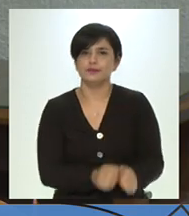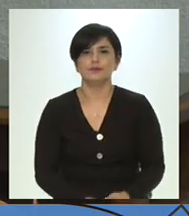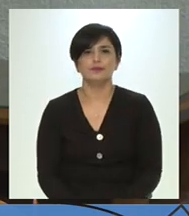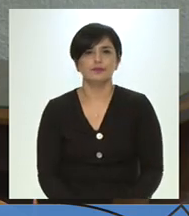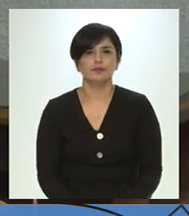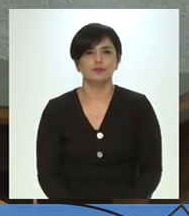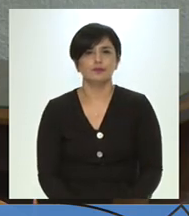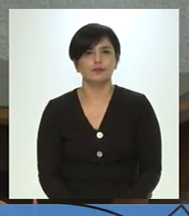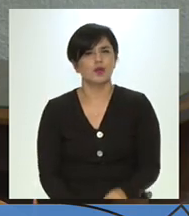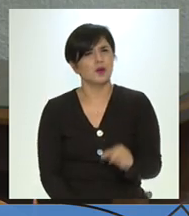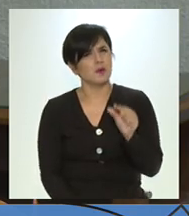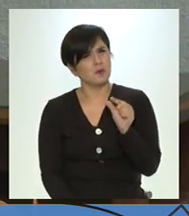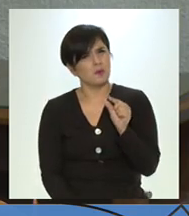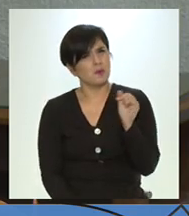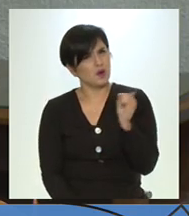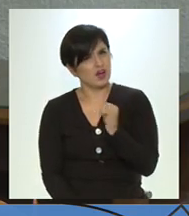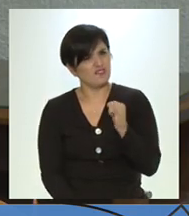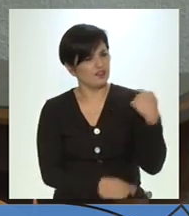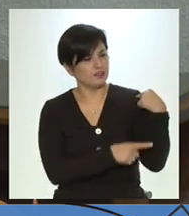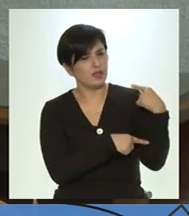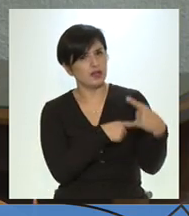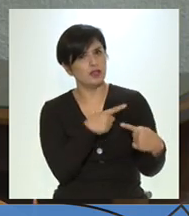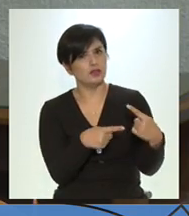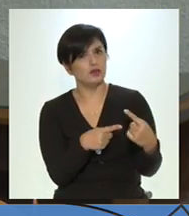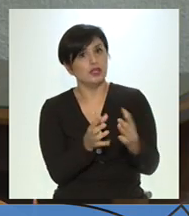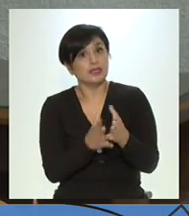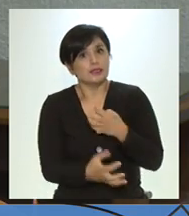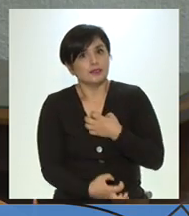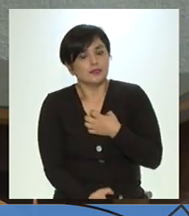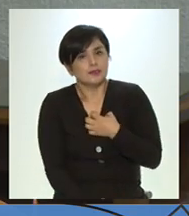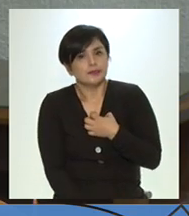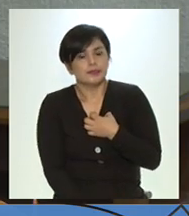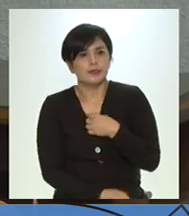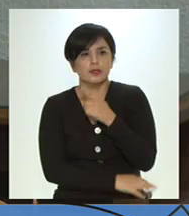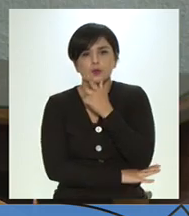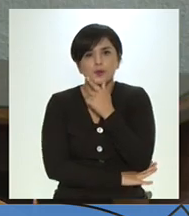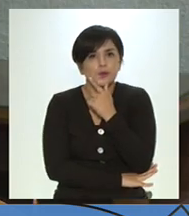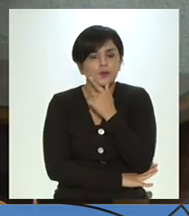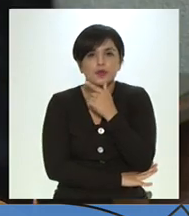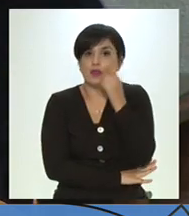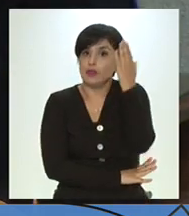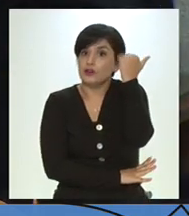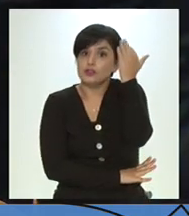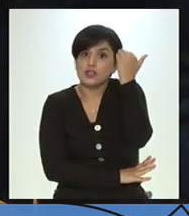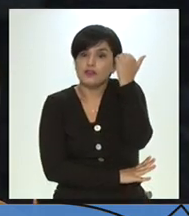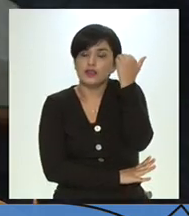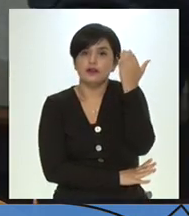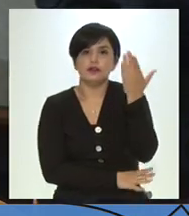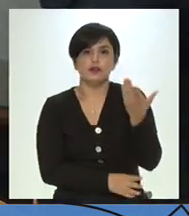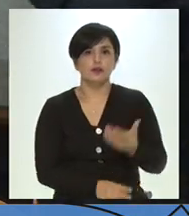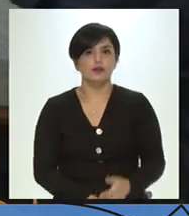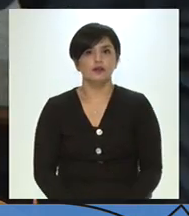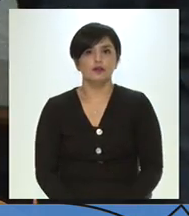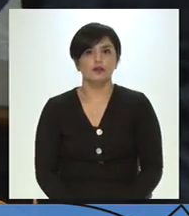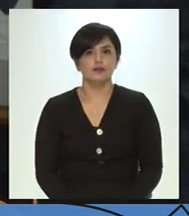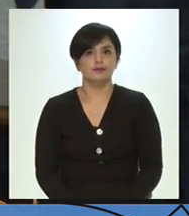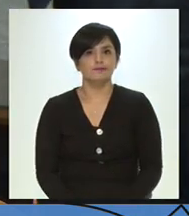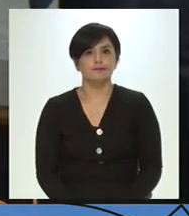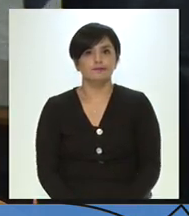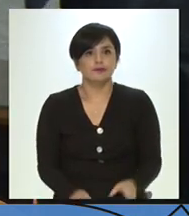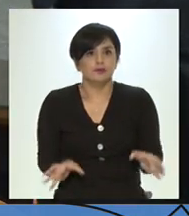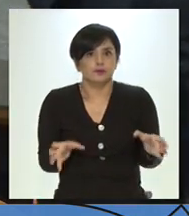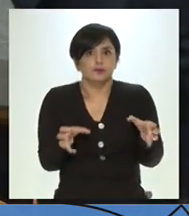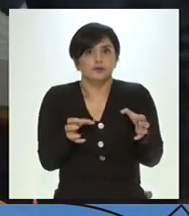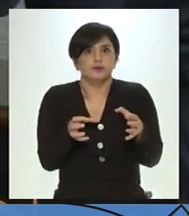en nuestra historia tantos miedos e incertidumbre de sectores medios y populares se agolparon en las